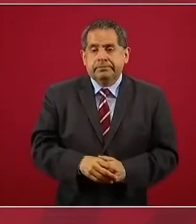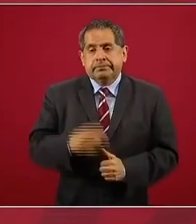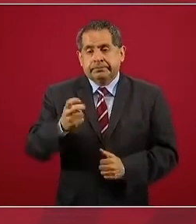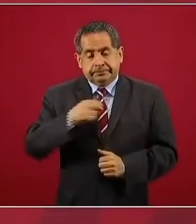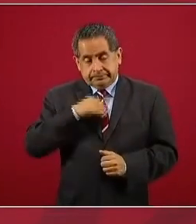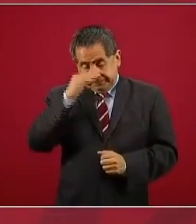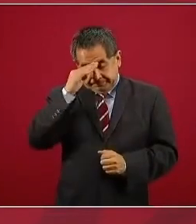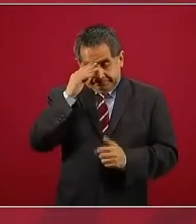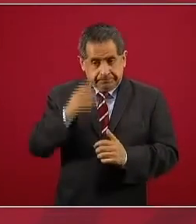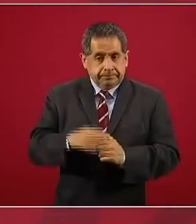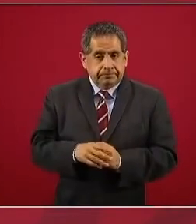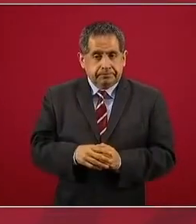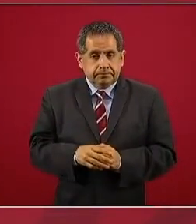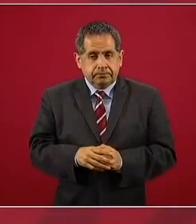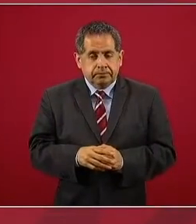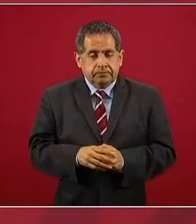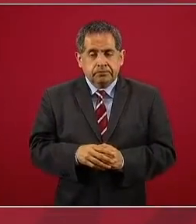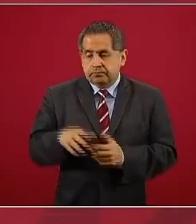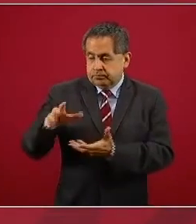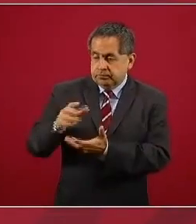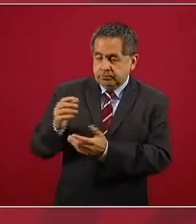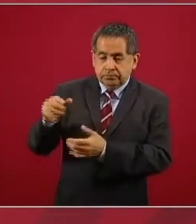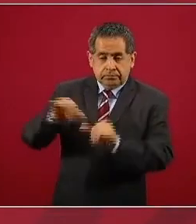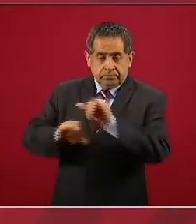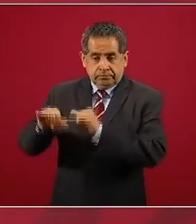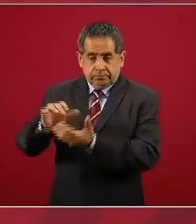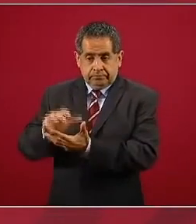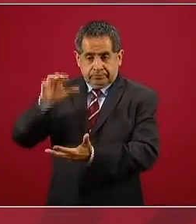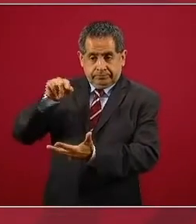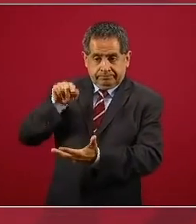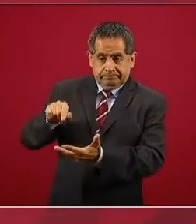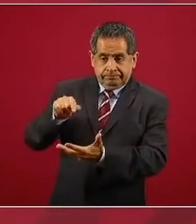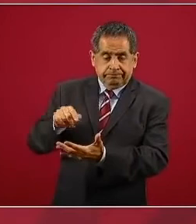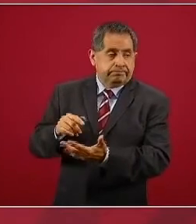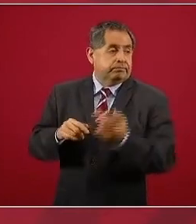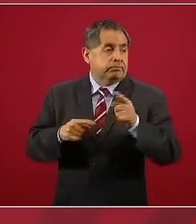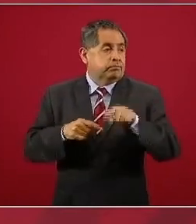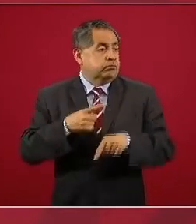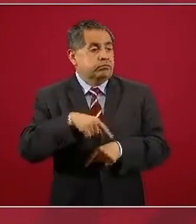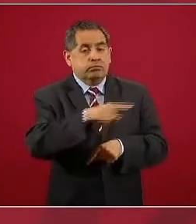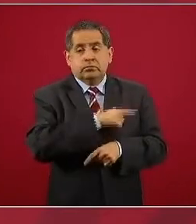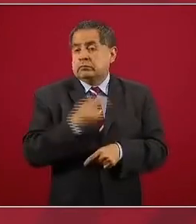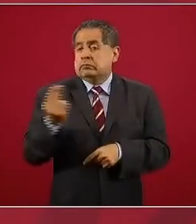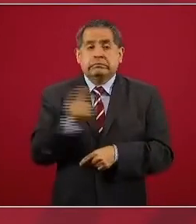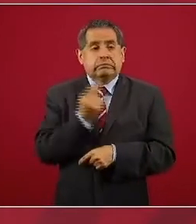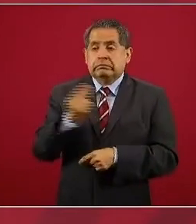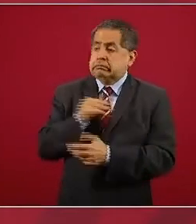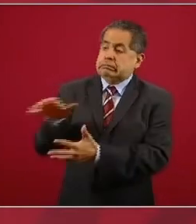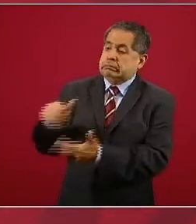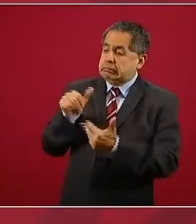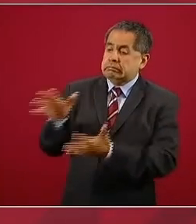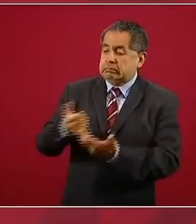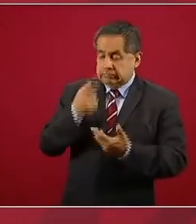Entonces, se depende de esos agroquímicos para la producción.